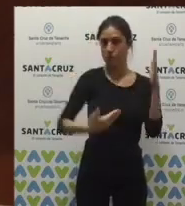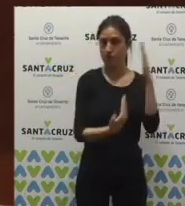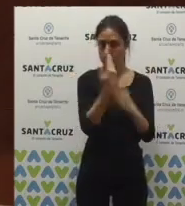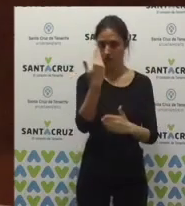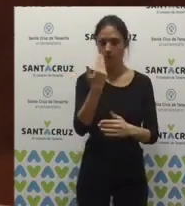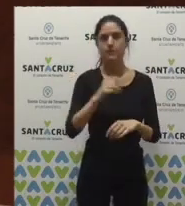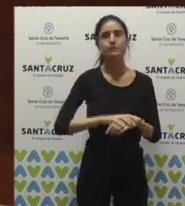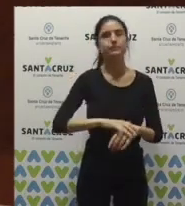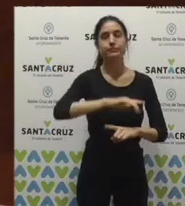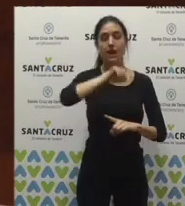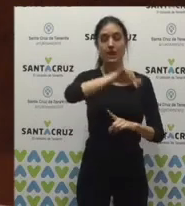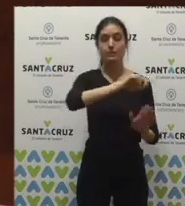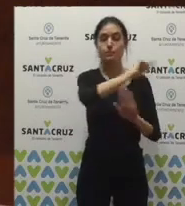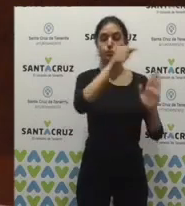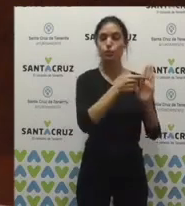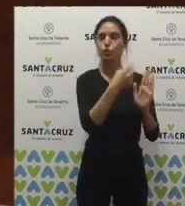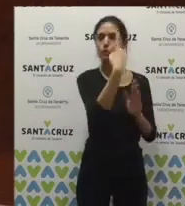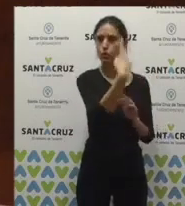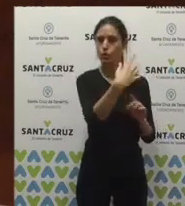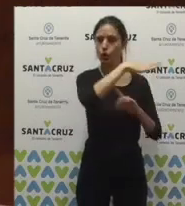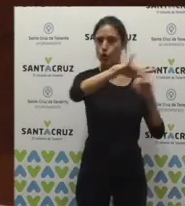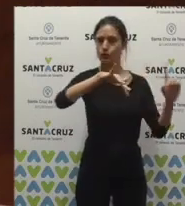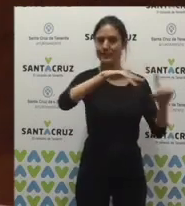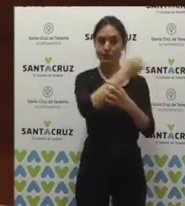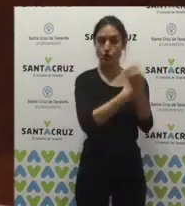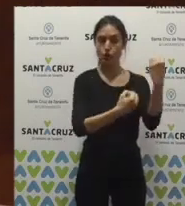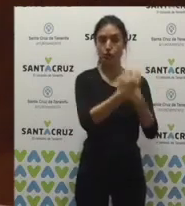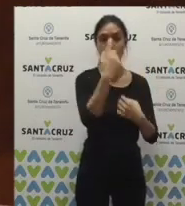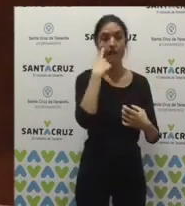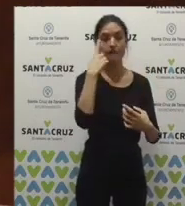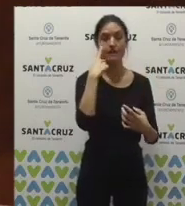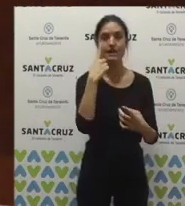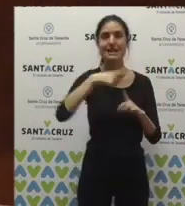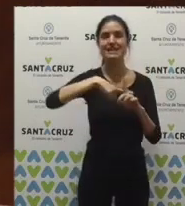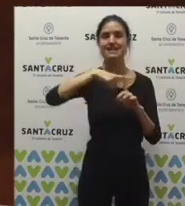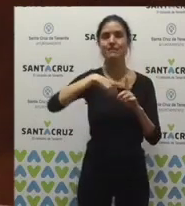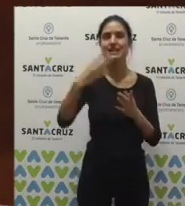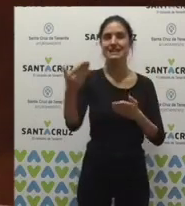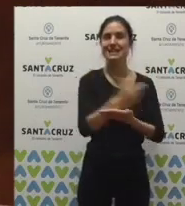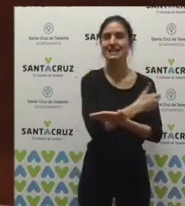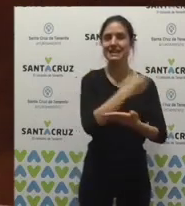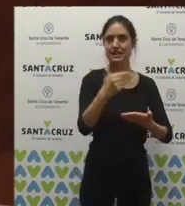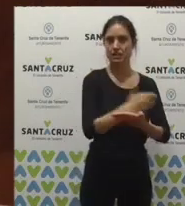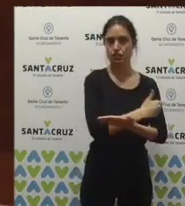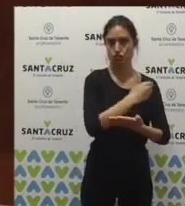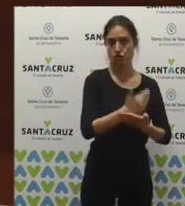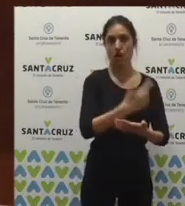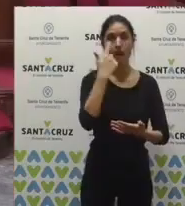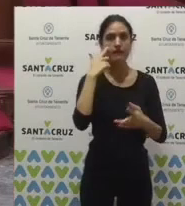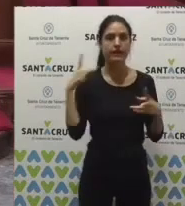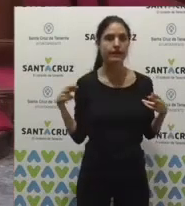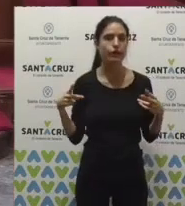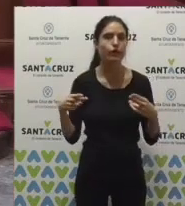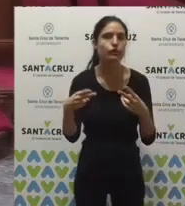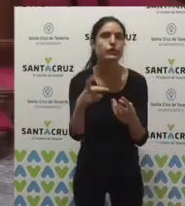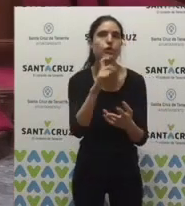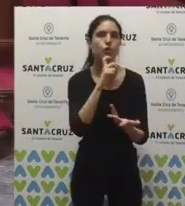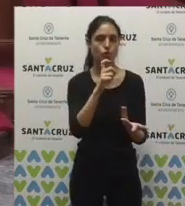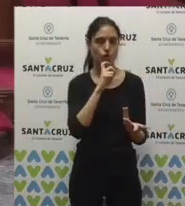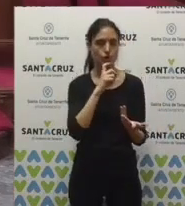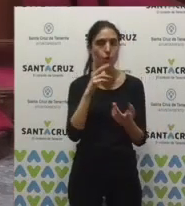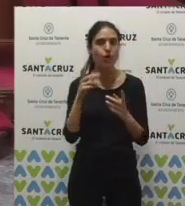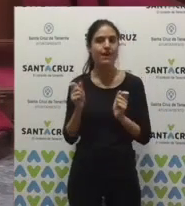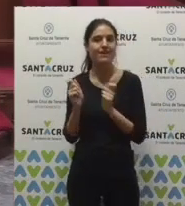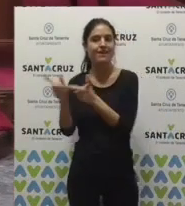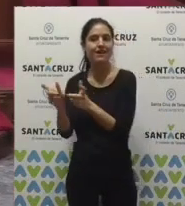el contexto económico de cómo es cómo está el nivel de ingresos de este ayuntamiento cuáles son los recortes como tenemos que que corregir el gasto